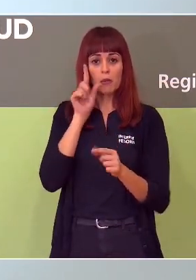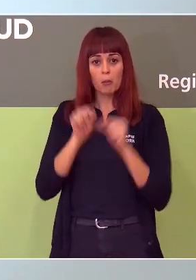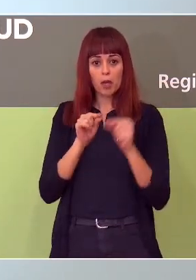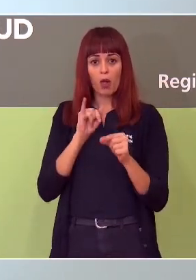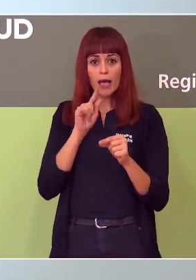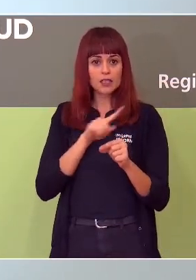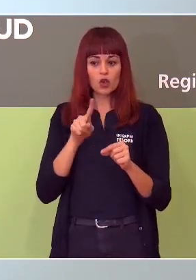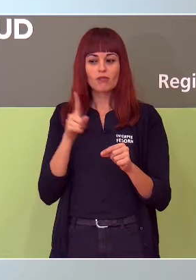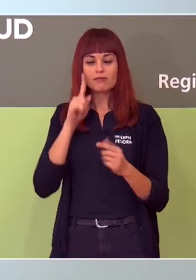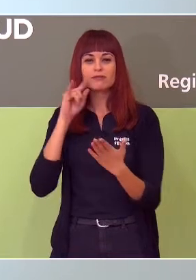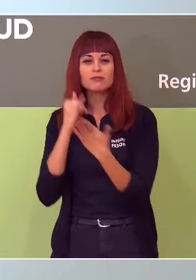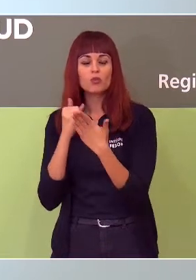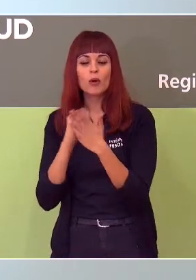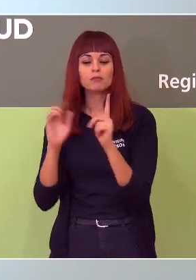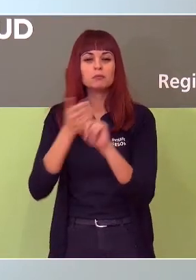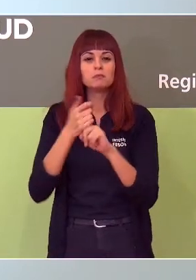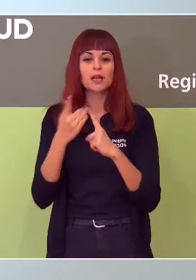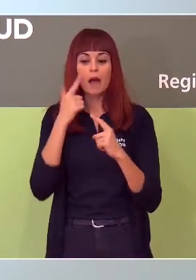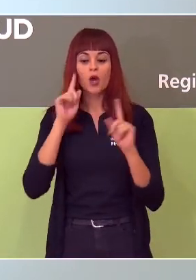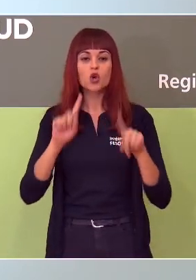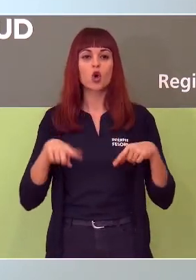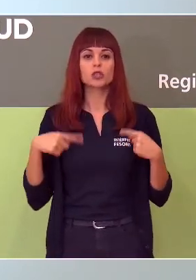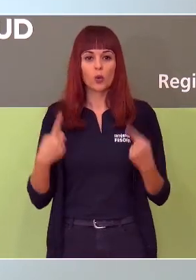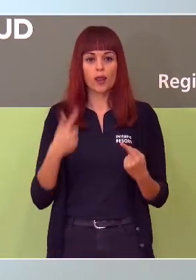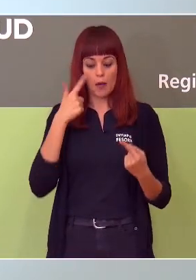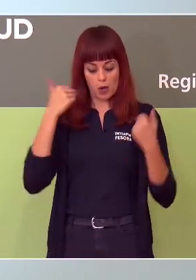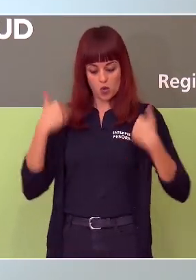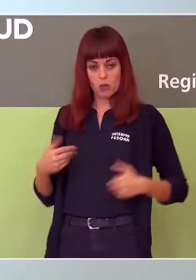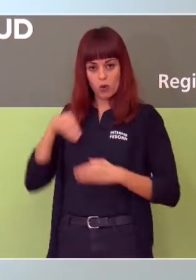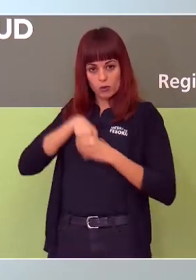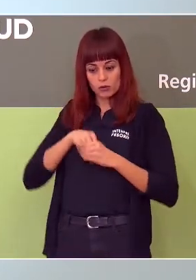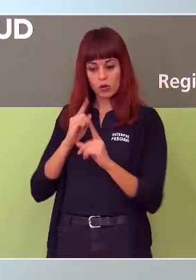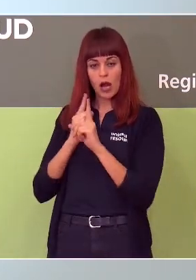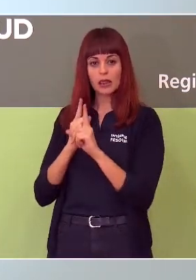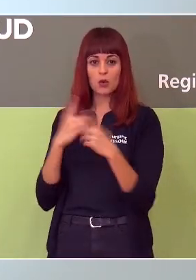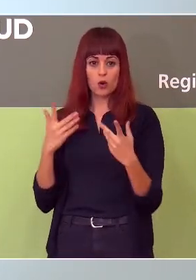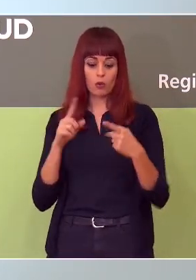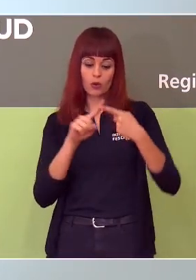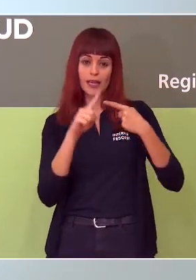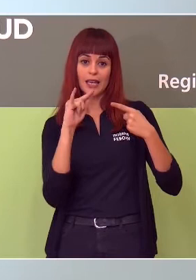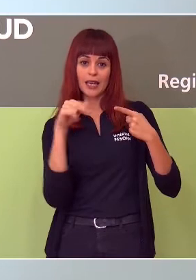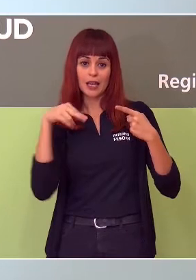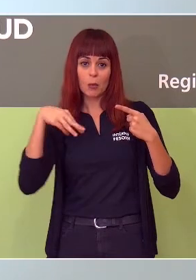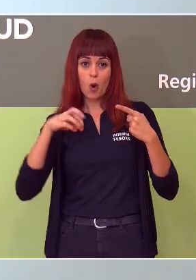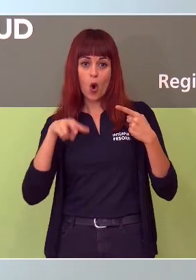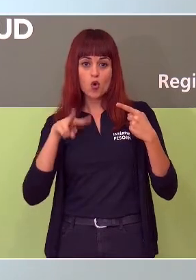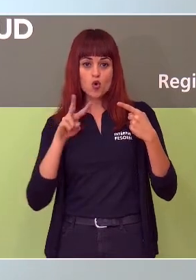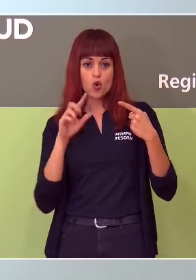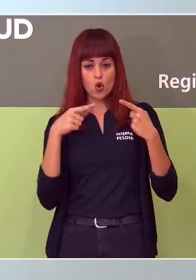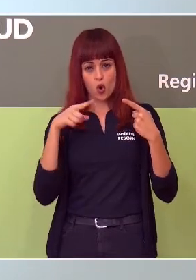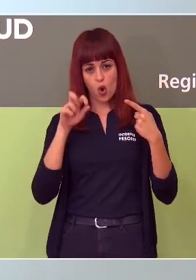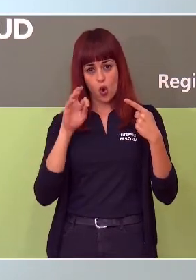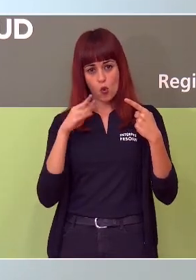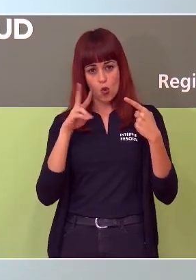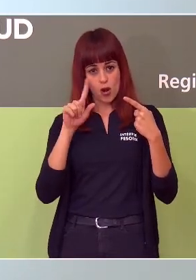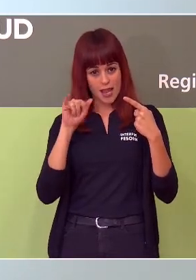las consecuencias de esta con la creación de anticuerpos, de inmunoglobulinas, y esto se produce a partir del 6º día del